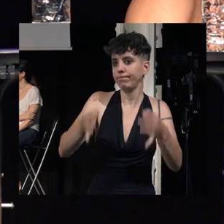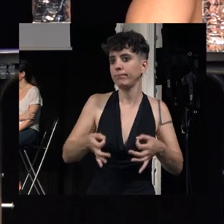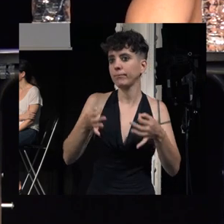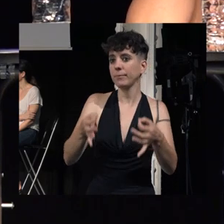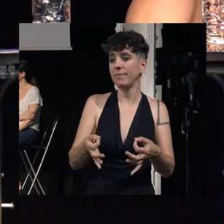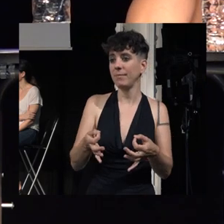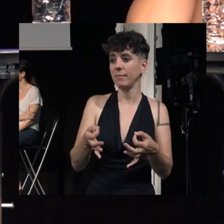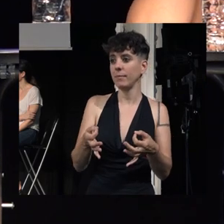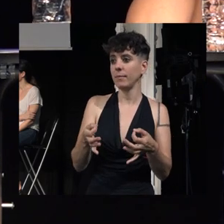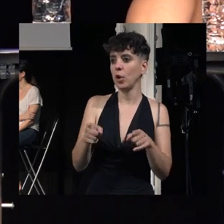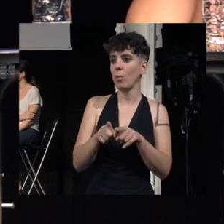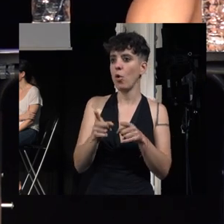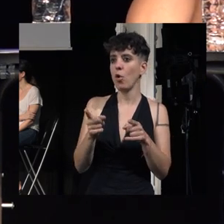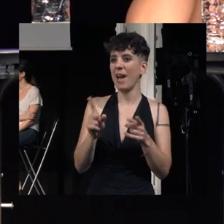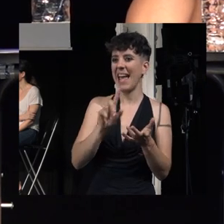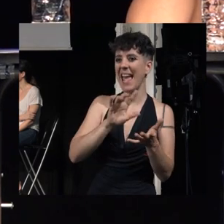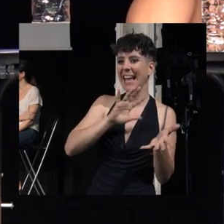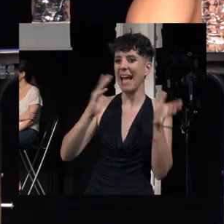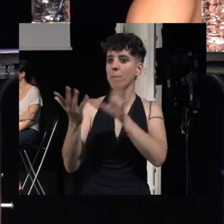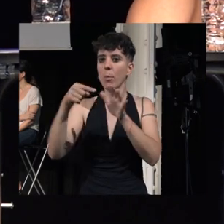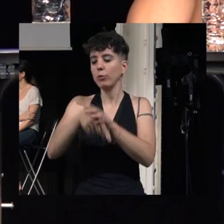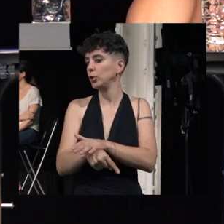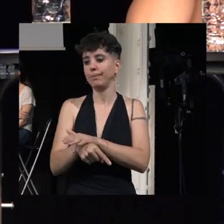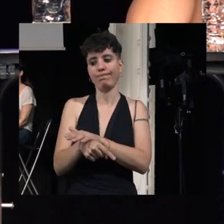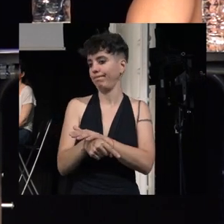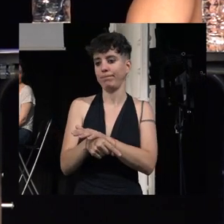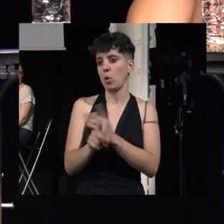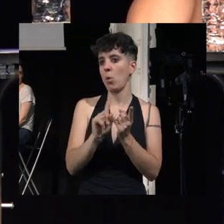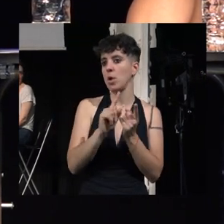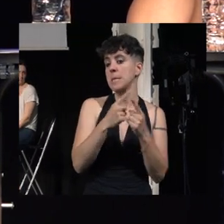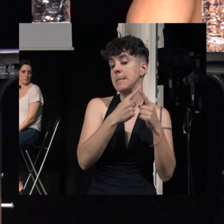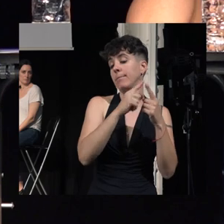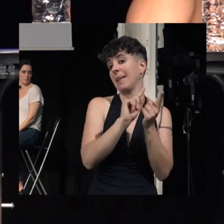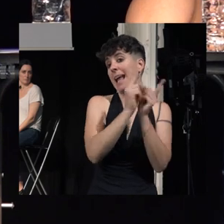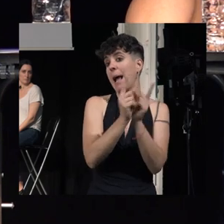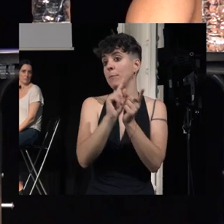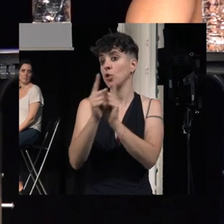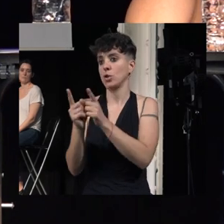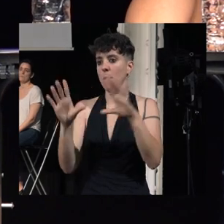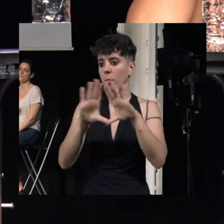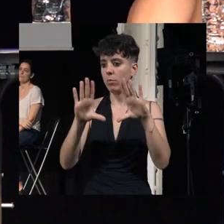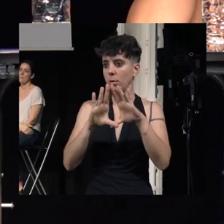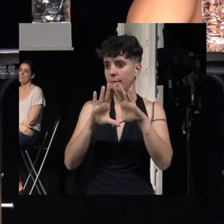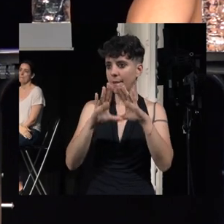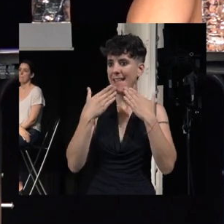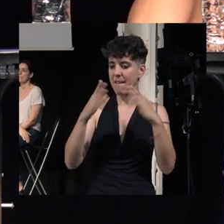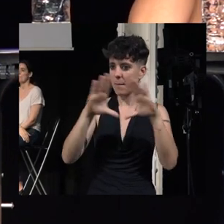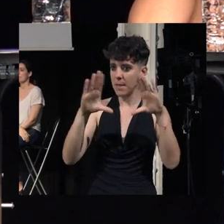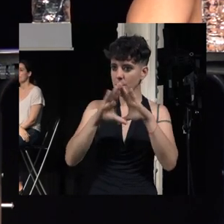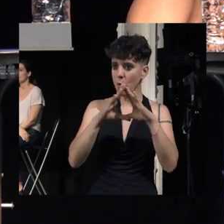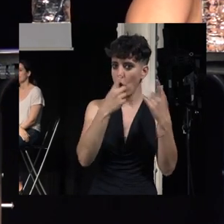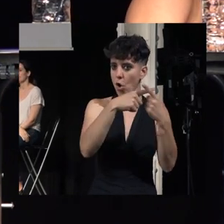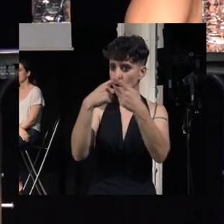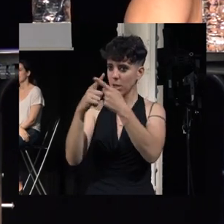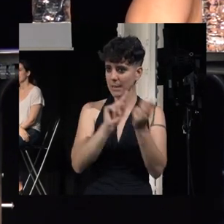en escenarios en los que se muevan pocas cosas, a pesar de que el feminismo está moviendo muchísimas cuestiones, pero lo está moviendo en